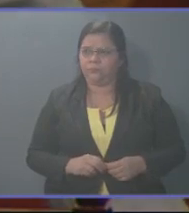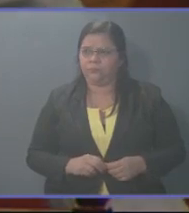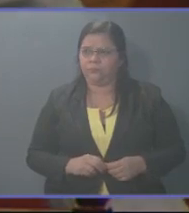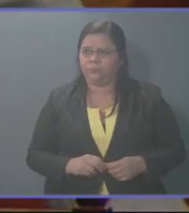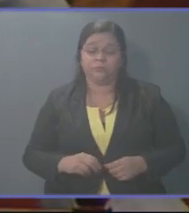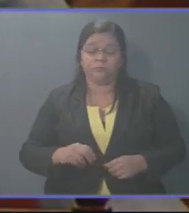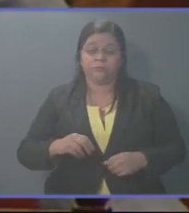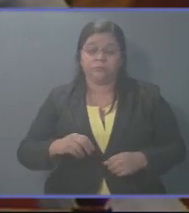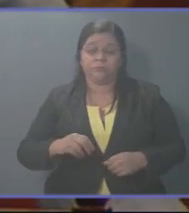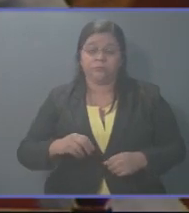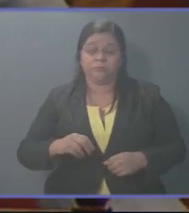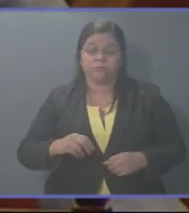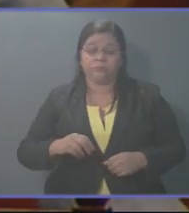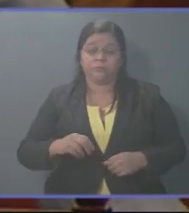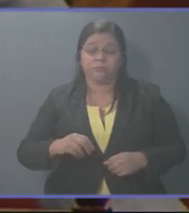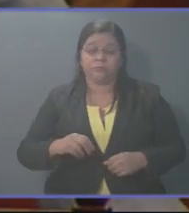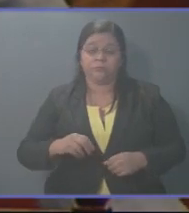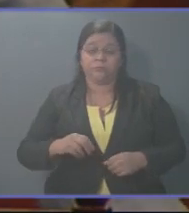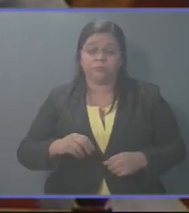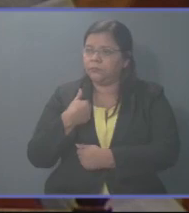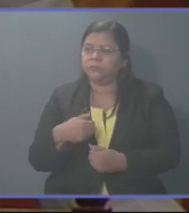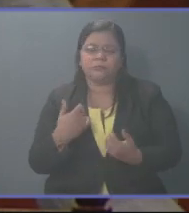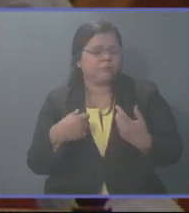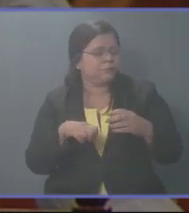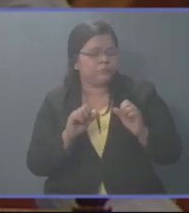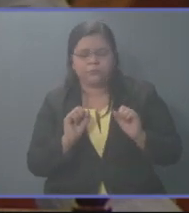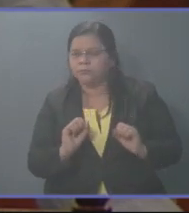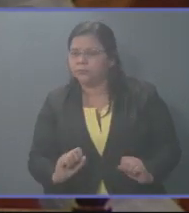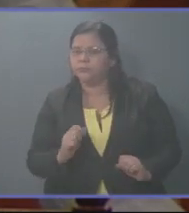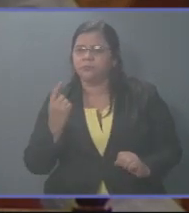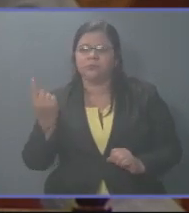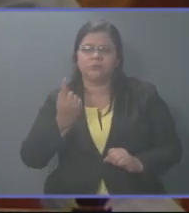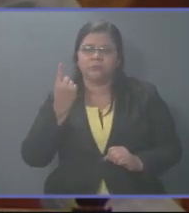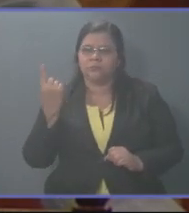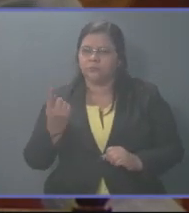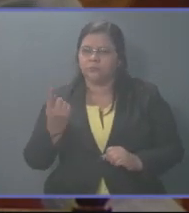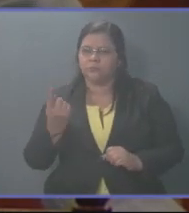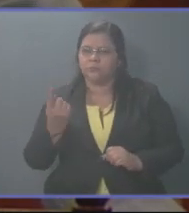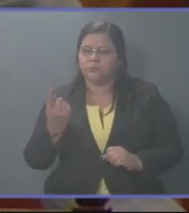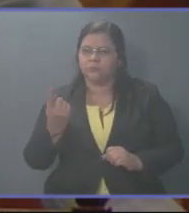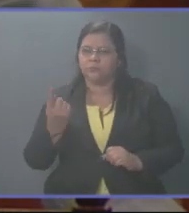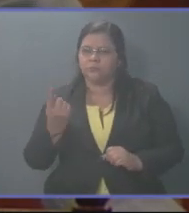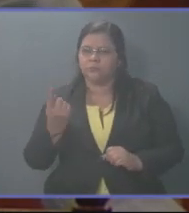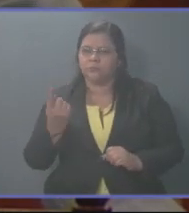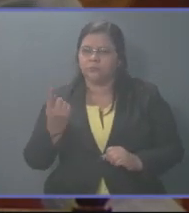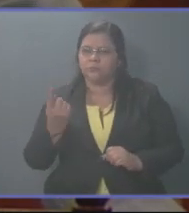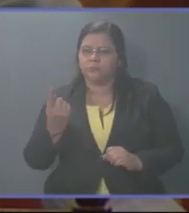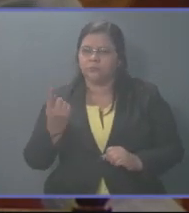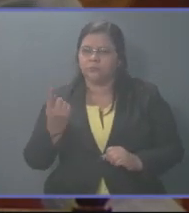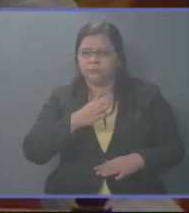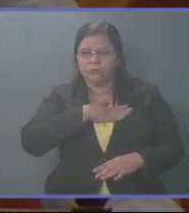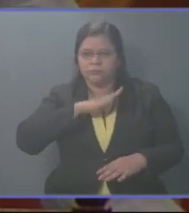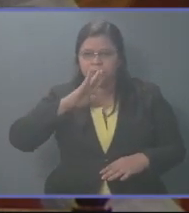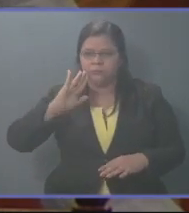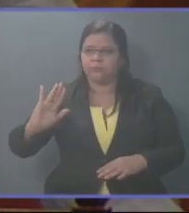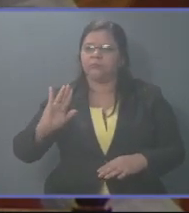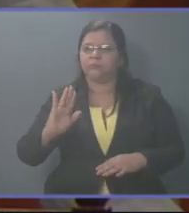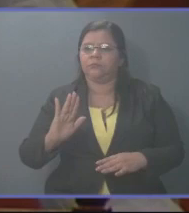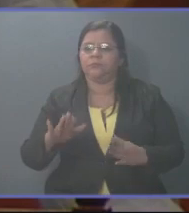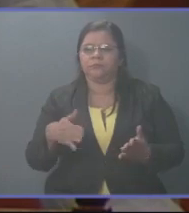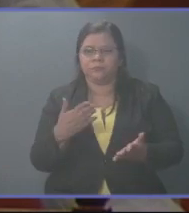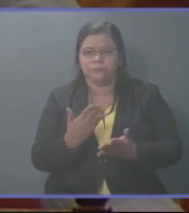Las Fuerzas Armadas no pueden estar dispuestas a cumplir una orden mediante la